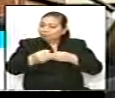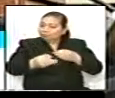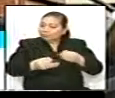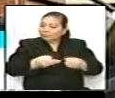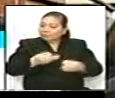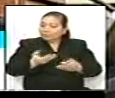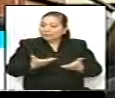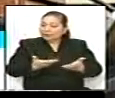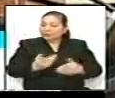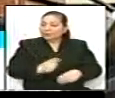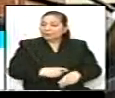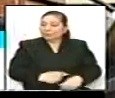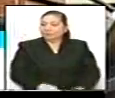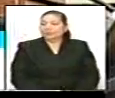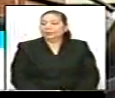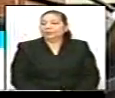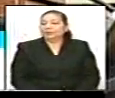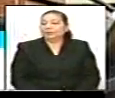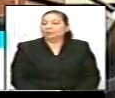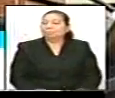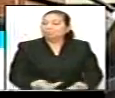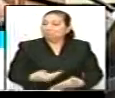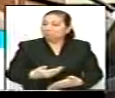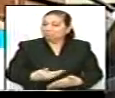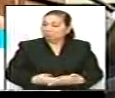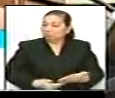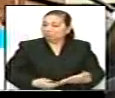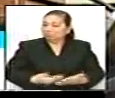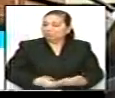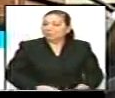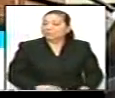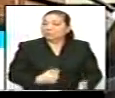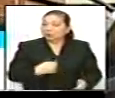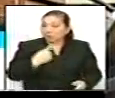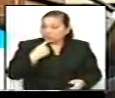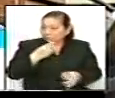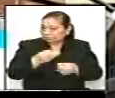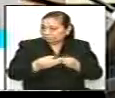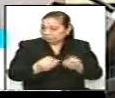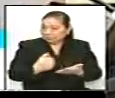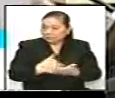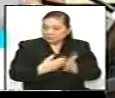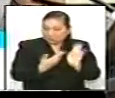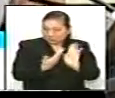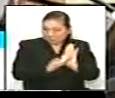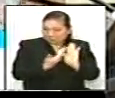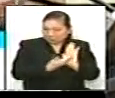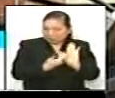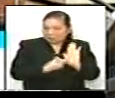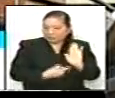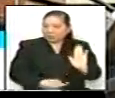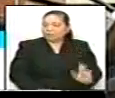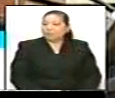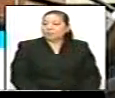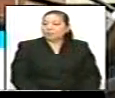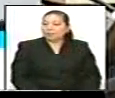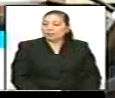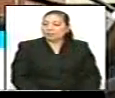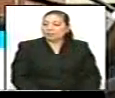CEAPAL trabajó en su momento. Los documentos que le estoy mencionando obran aquí, y se los